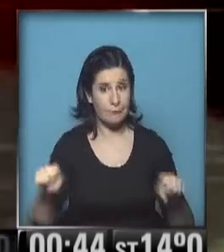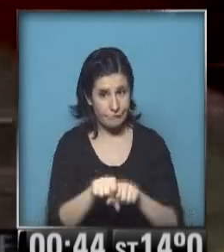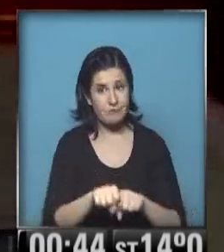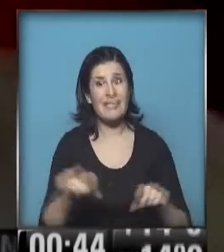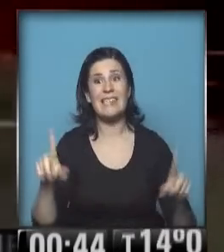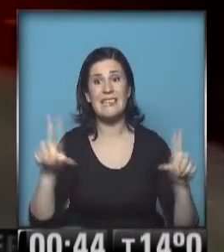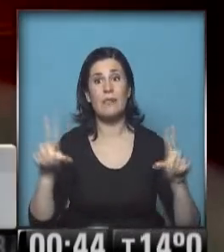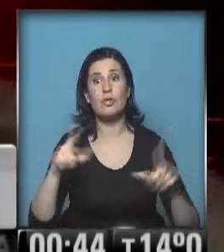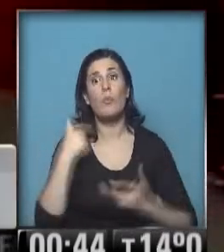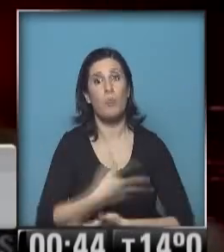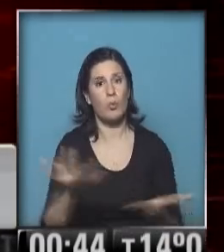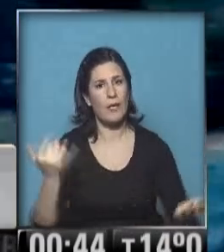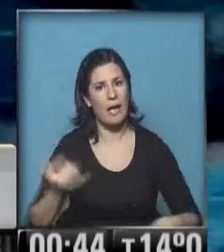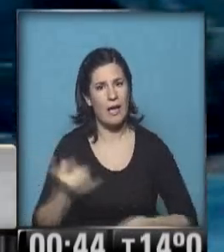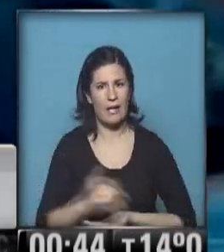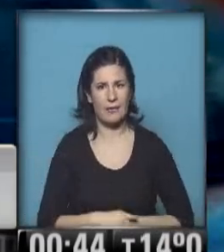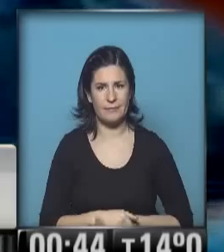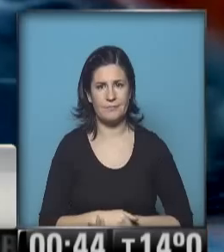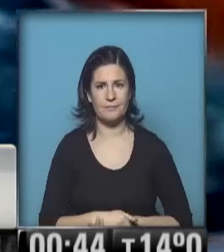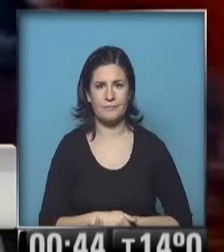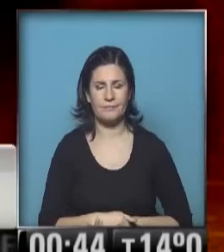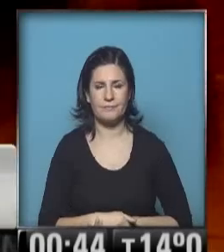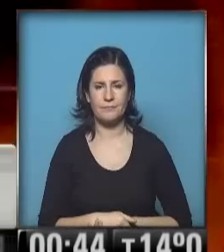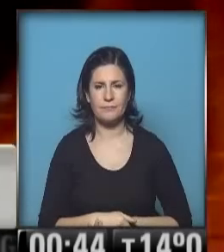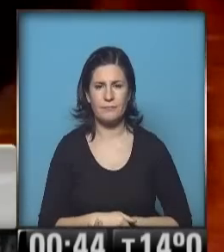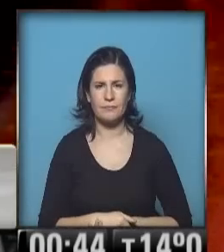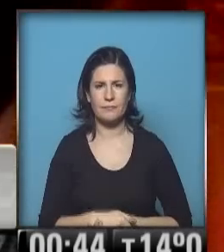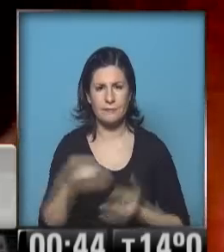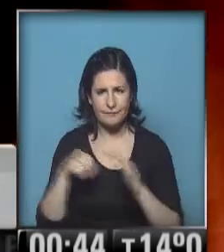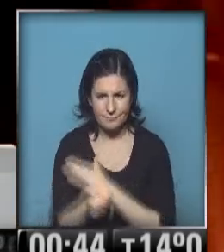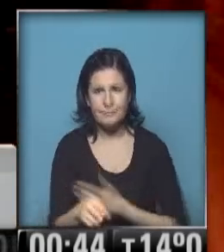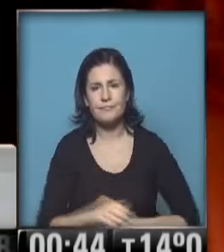ciclo que pasó por varios lugares de la música y en este caso